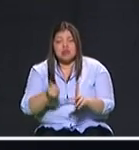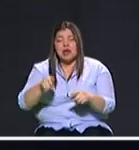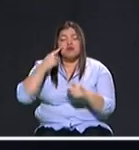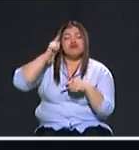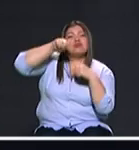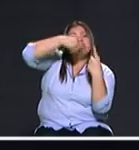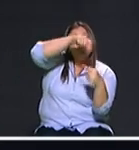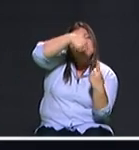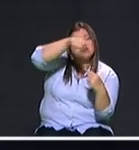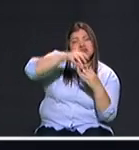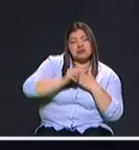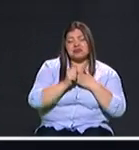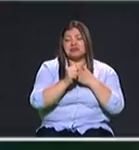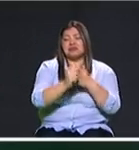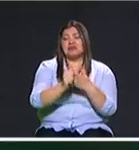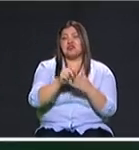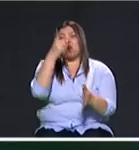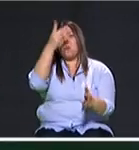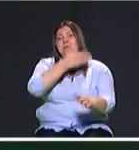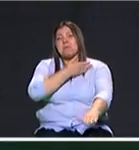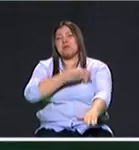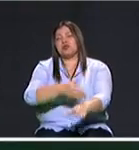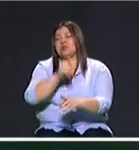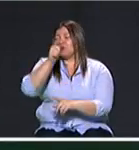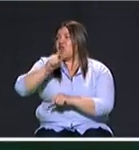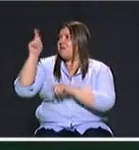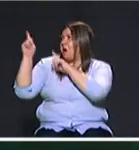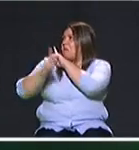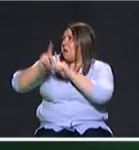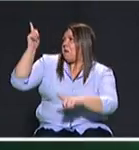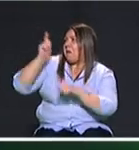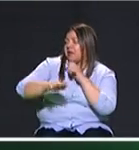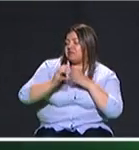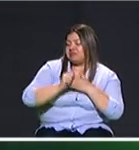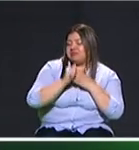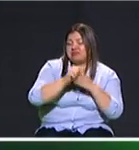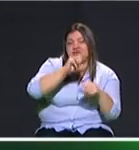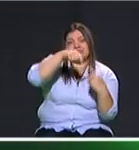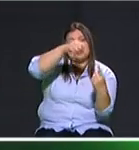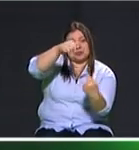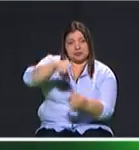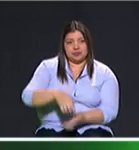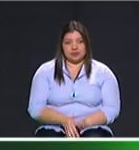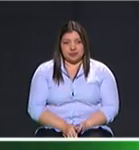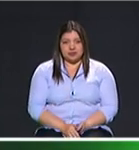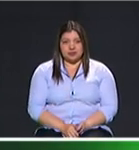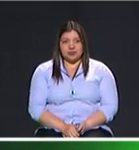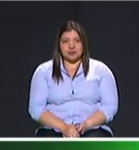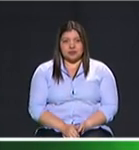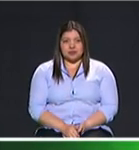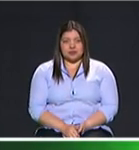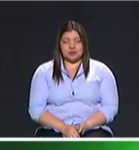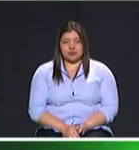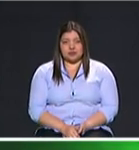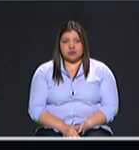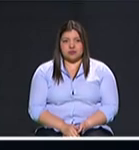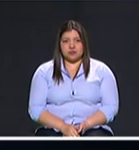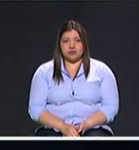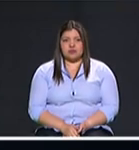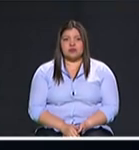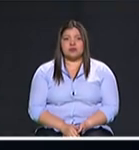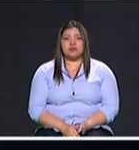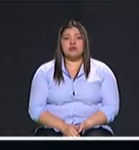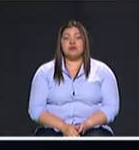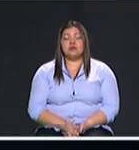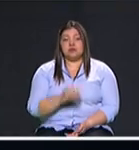llegando a 2 millones de turistas en medellín perfecto al candidato daniel quintero un minuto para escuchar su plan de generación tanto de educación como de empleo